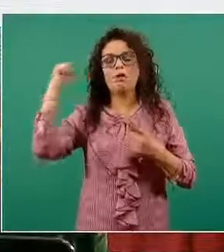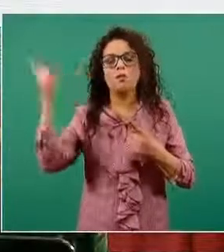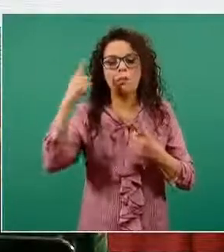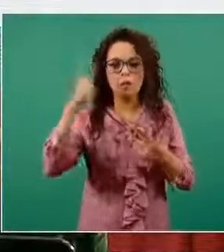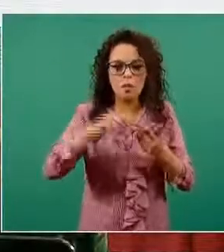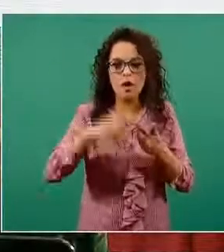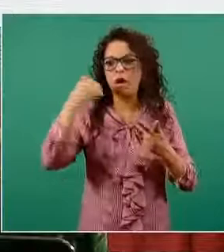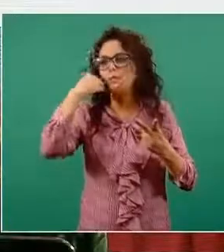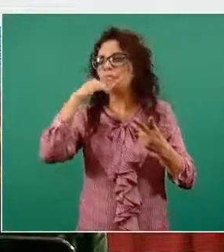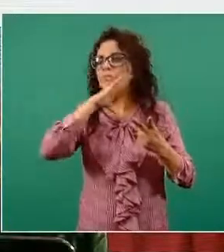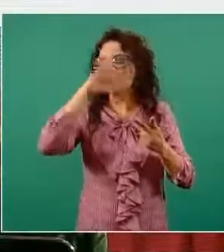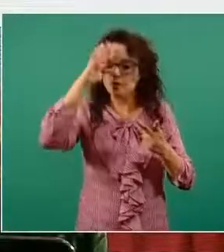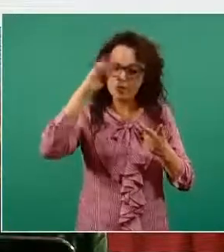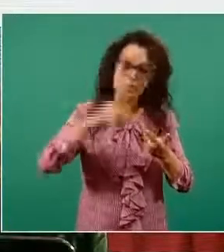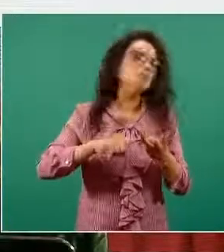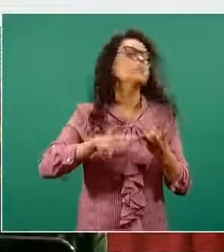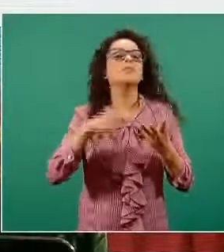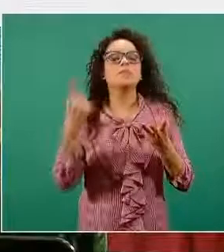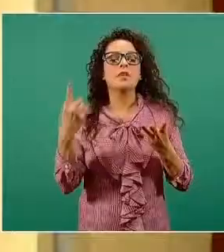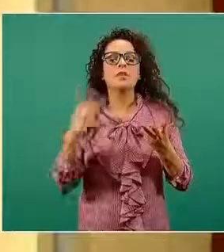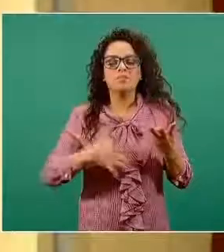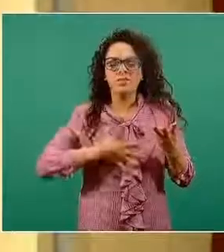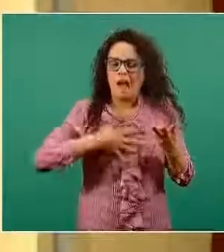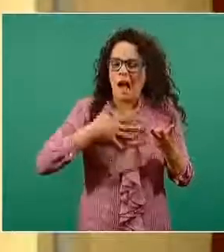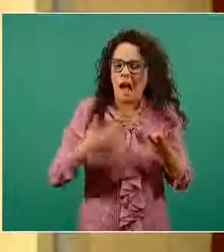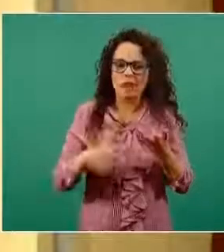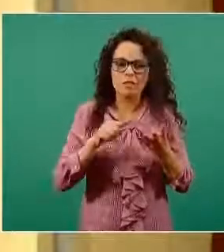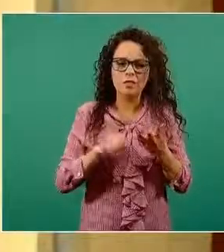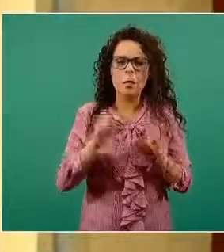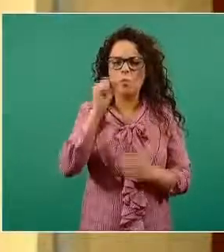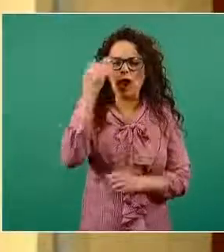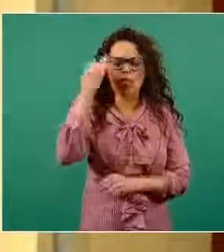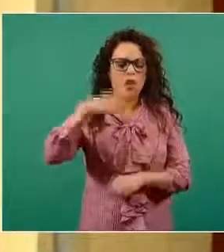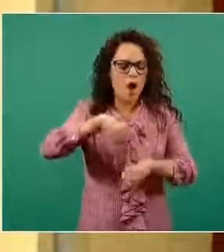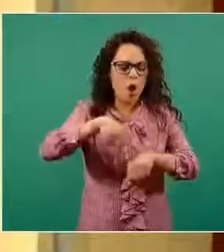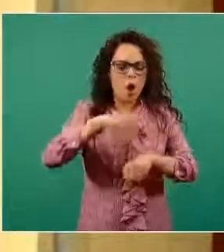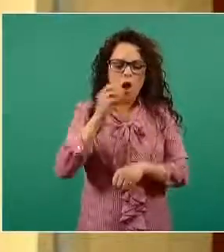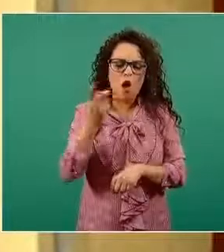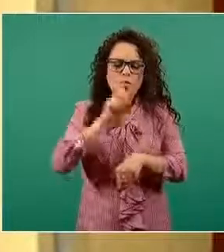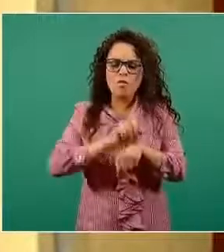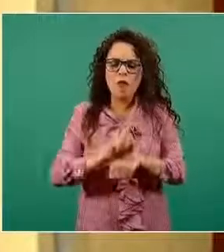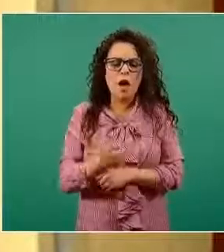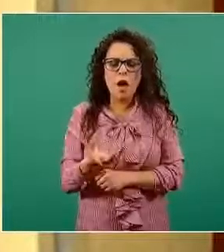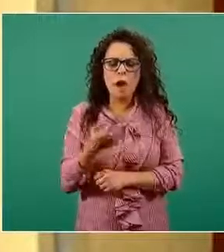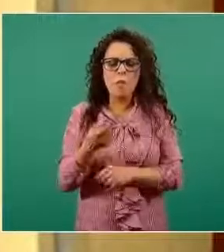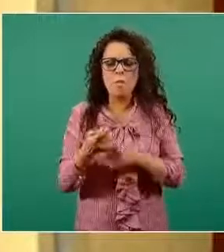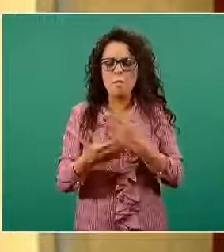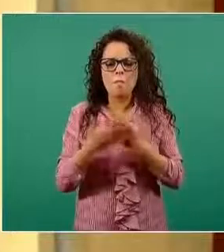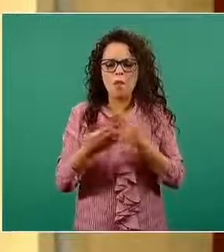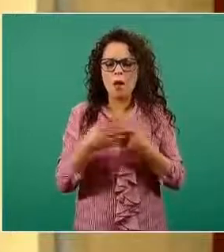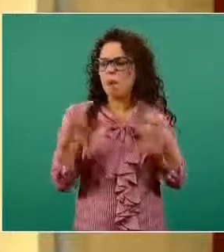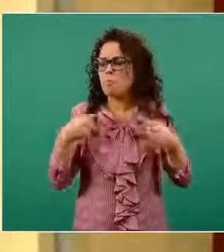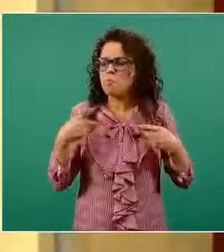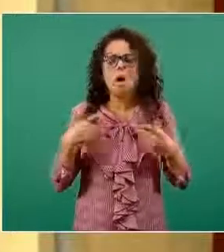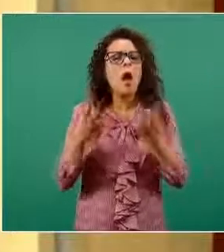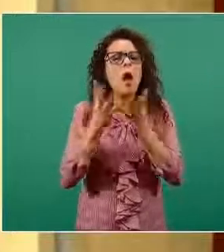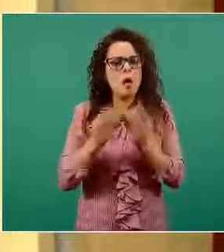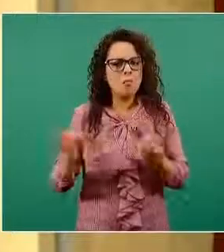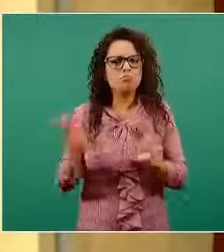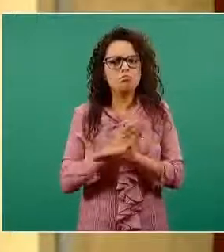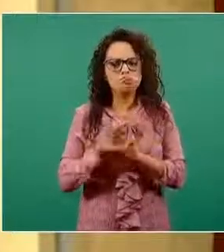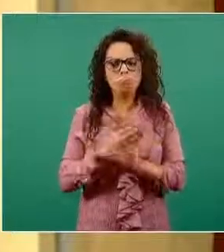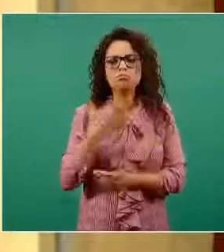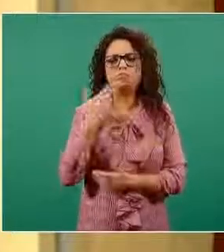náuseas, que duran unas horas o unos días y las personas se recuperan sin secuela alguna. Esto nos